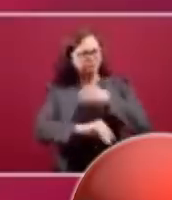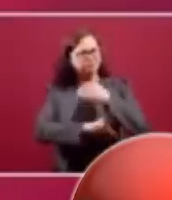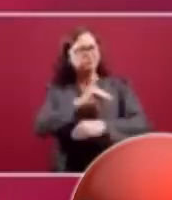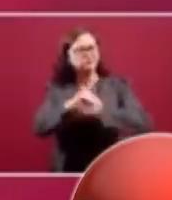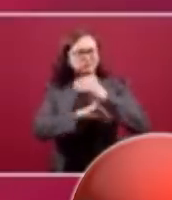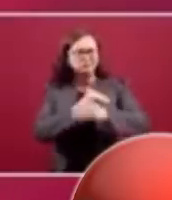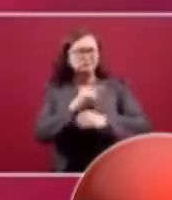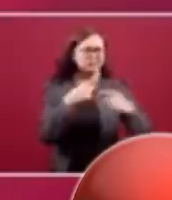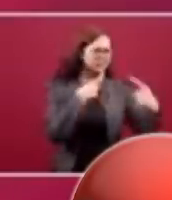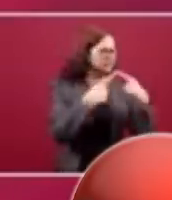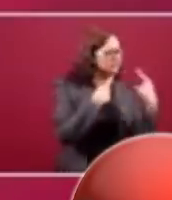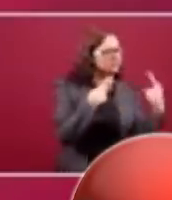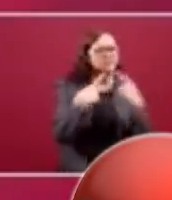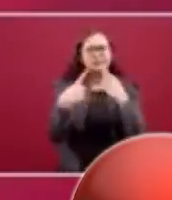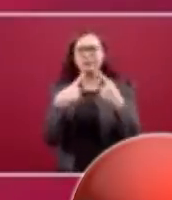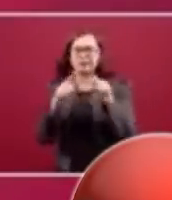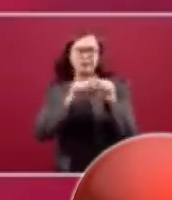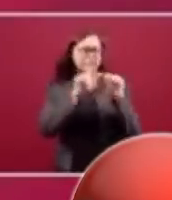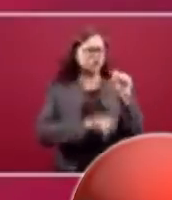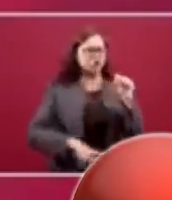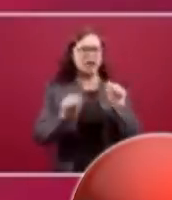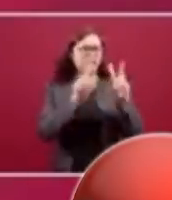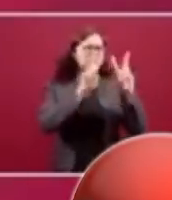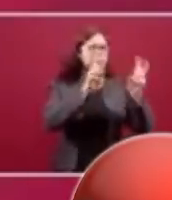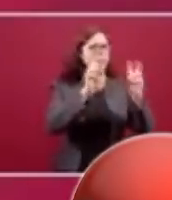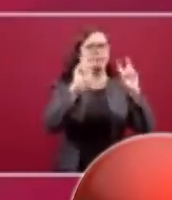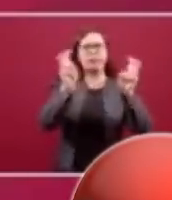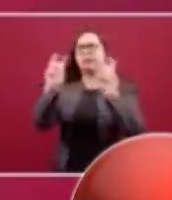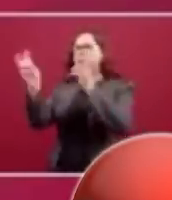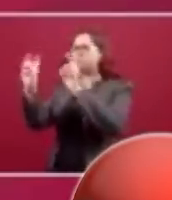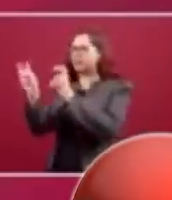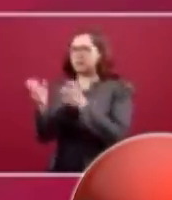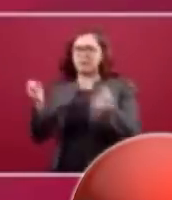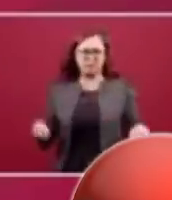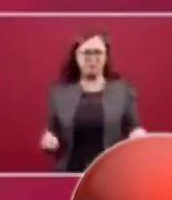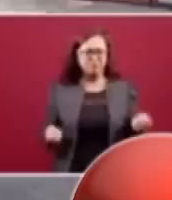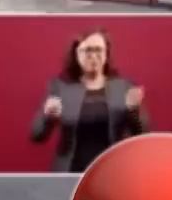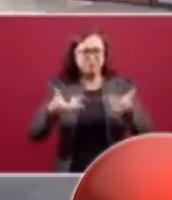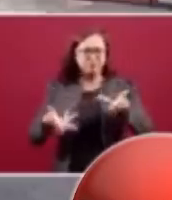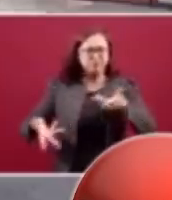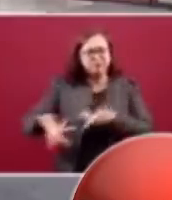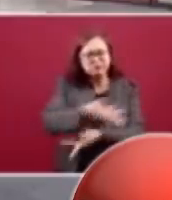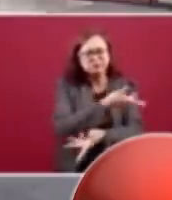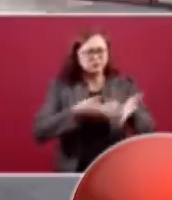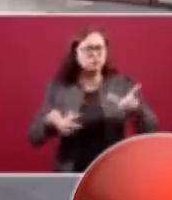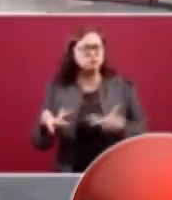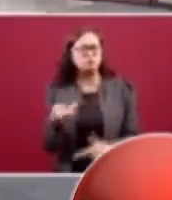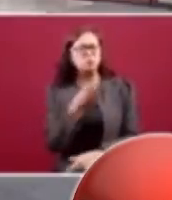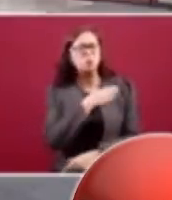sobre distintos temas nacionales. Aquí, ante el cuestionamiento